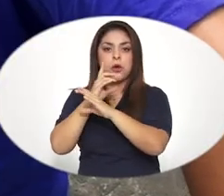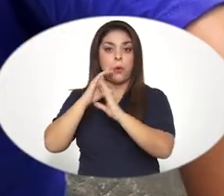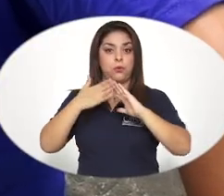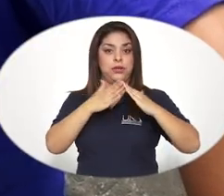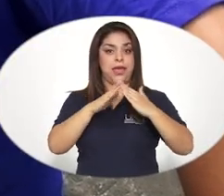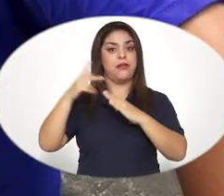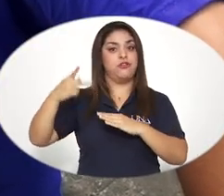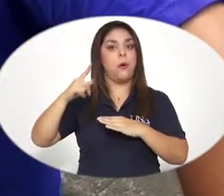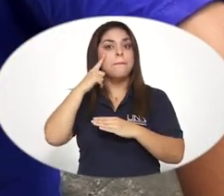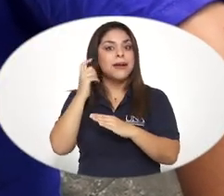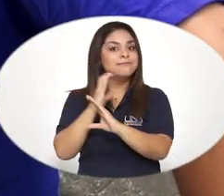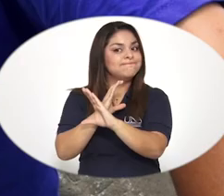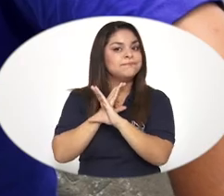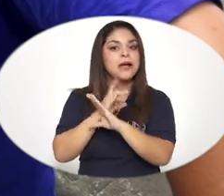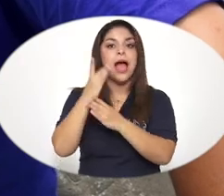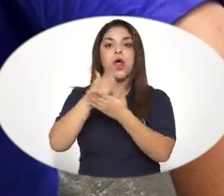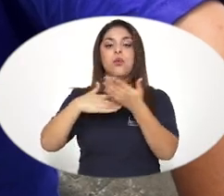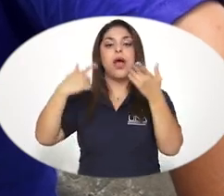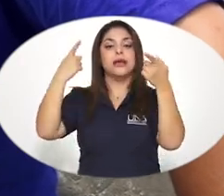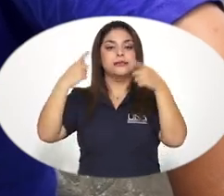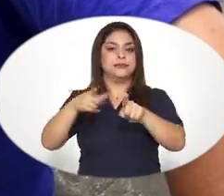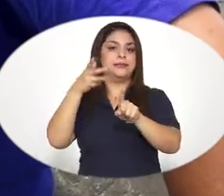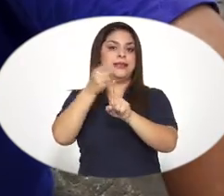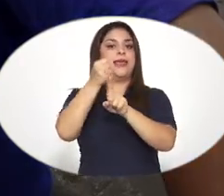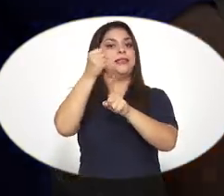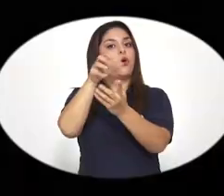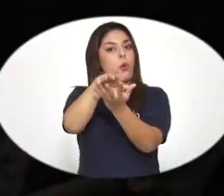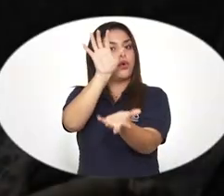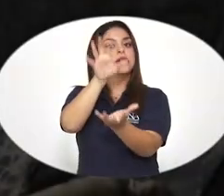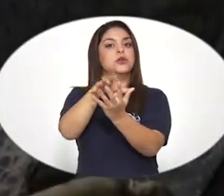riesgo para prevenir un accidente con algún cocodrilo.